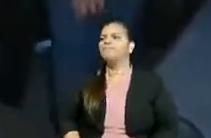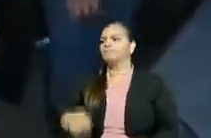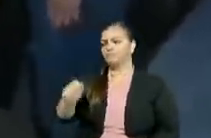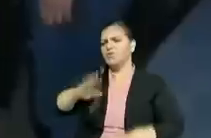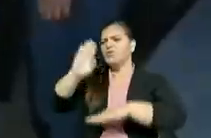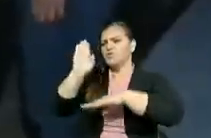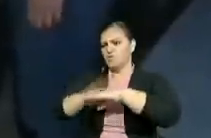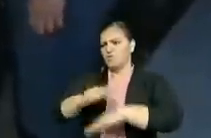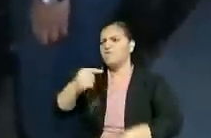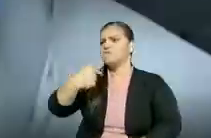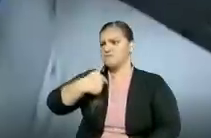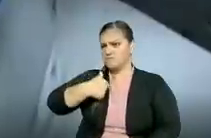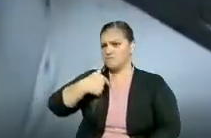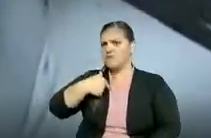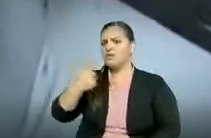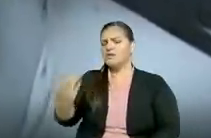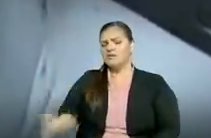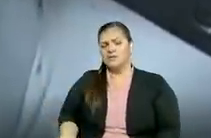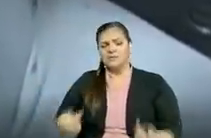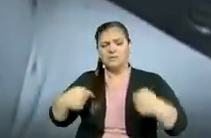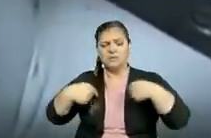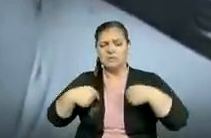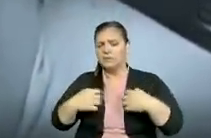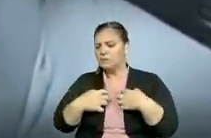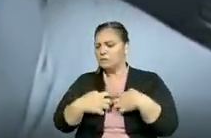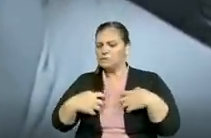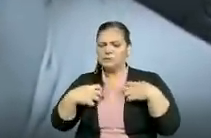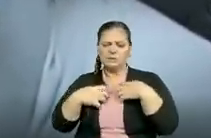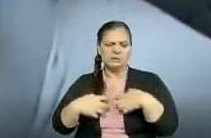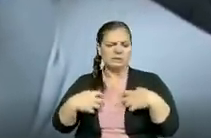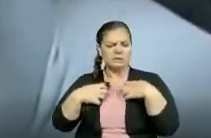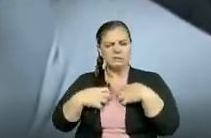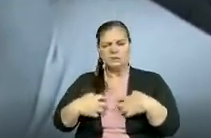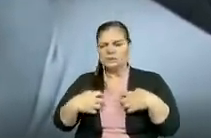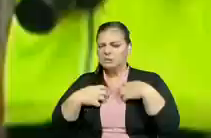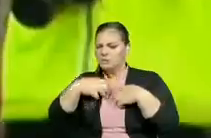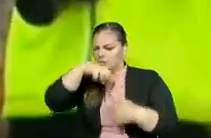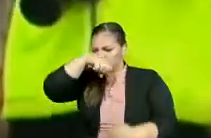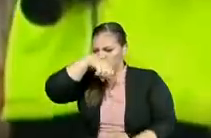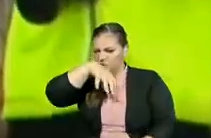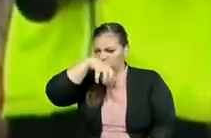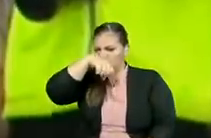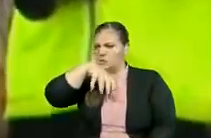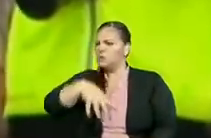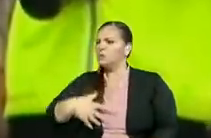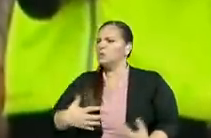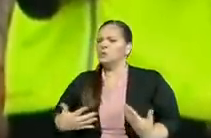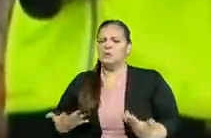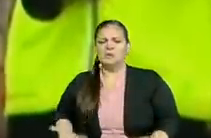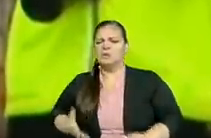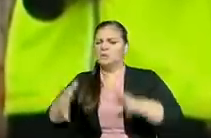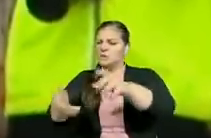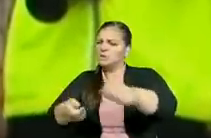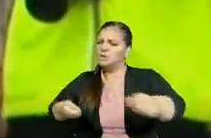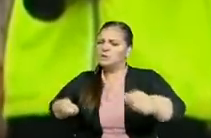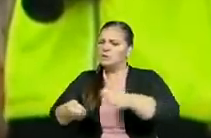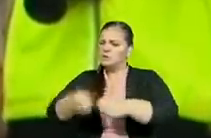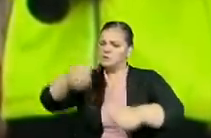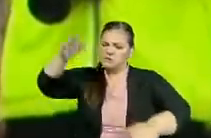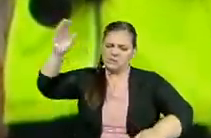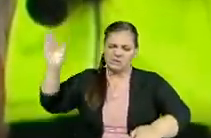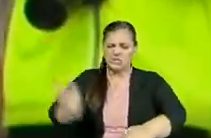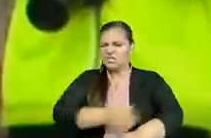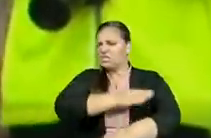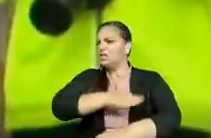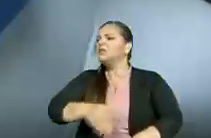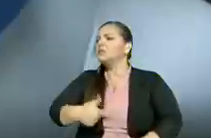crimen y también les detalló la forma como se produjo el suceso. Sí, le conocí a un chico. Y ese chico dice que le había dejado